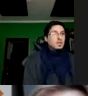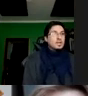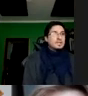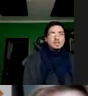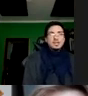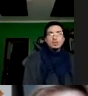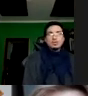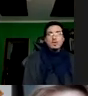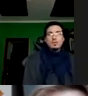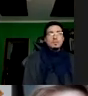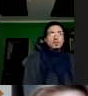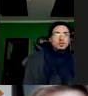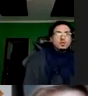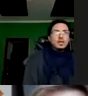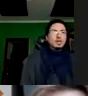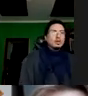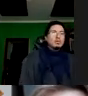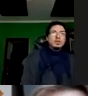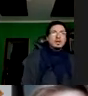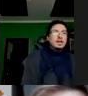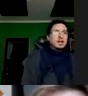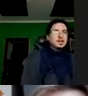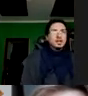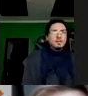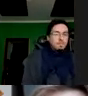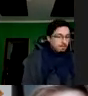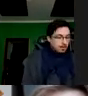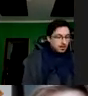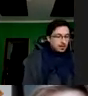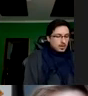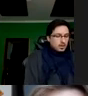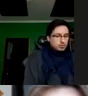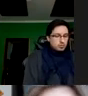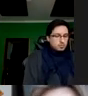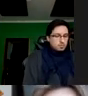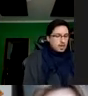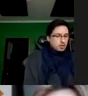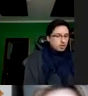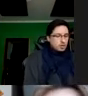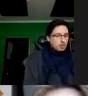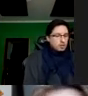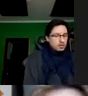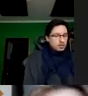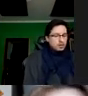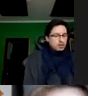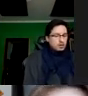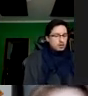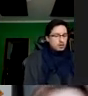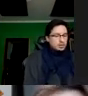Desde ahora ya, chicos, vamos respondiendo esta pregunta en el chat. ¿Qué es un plano